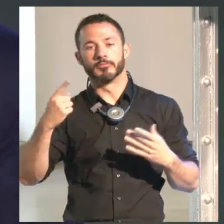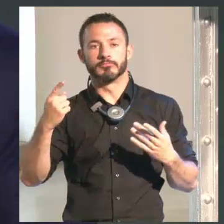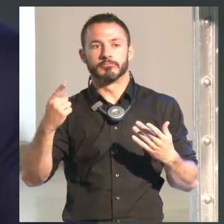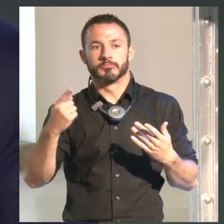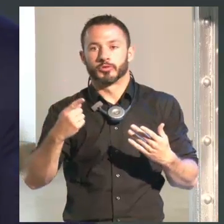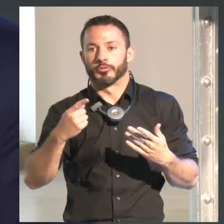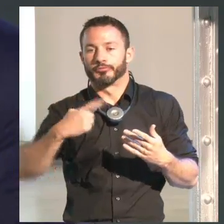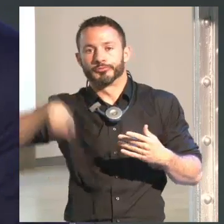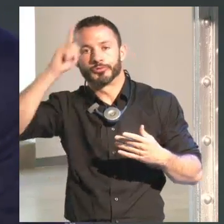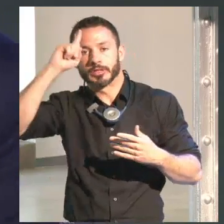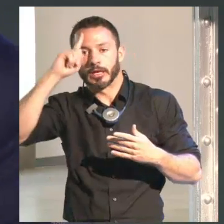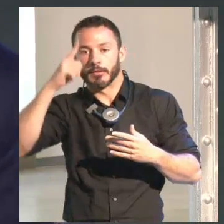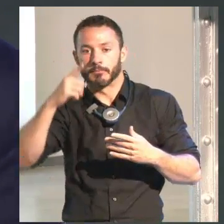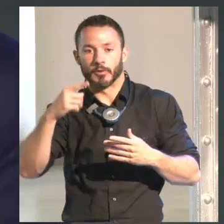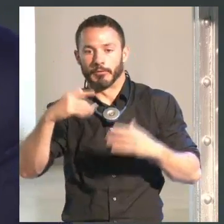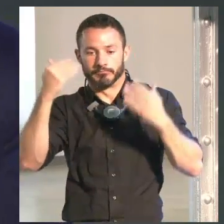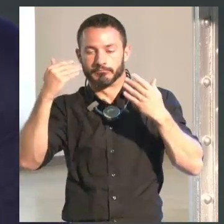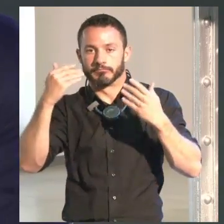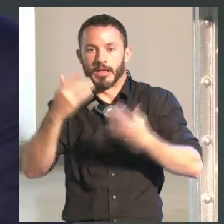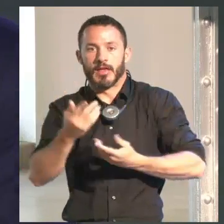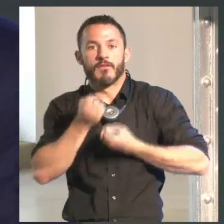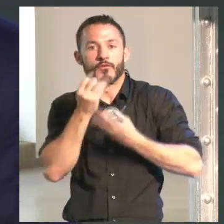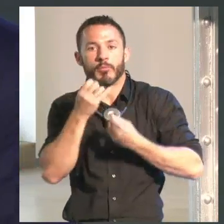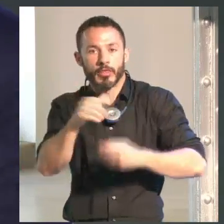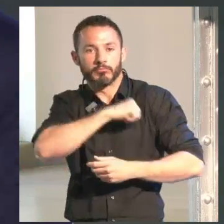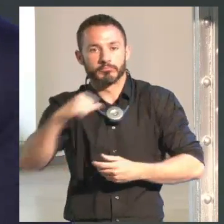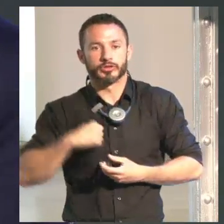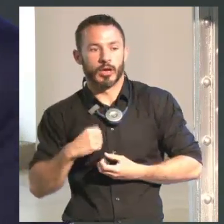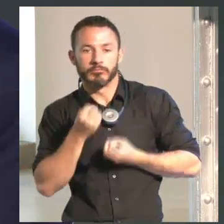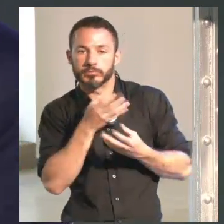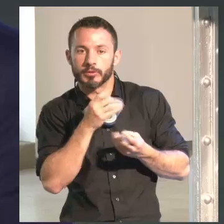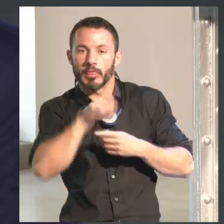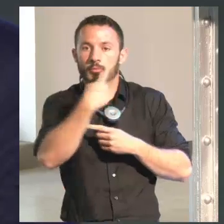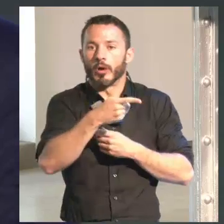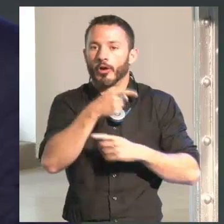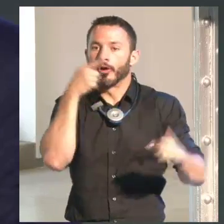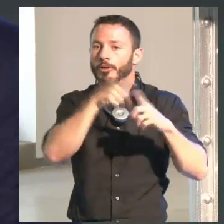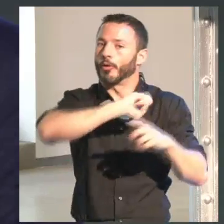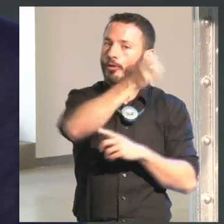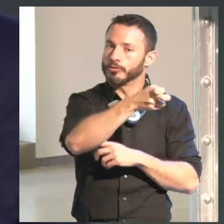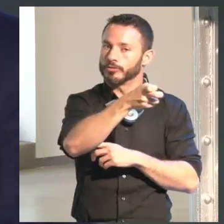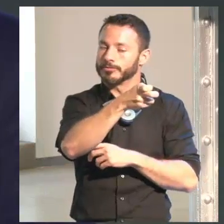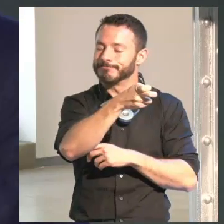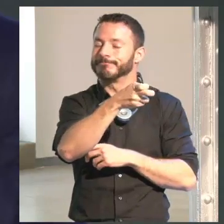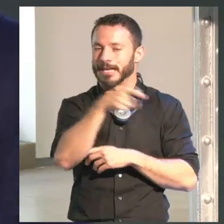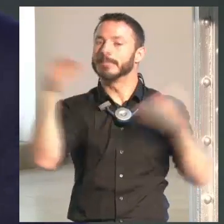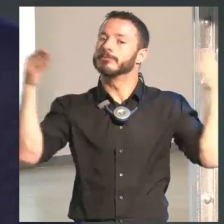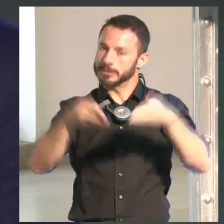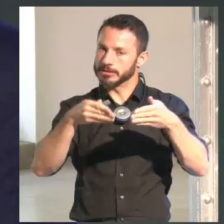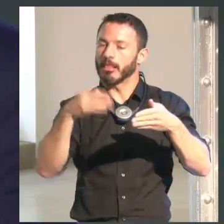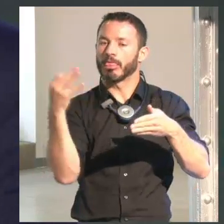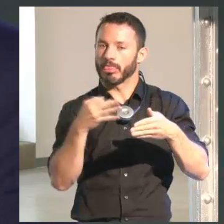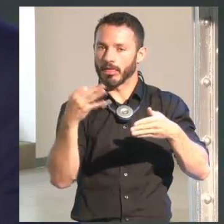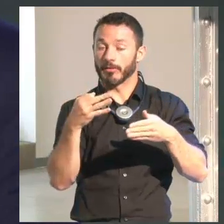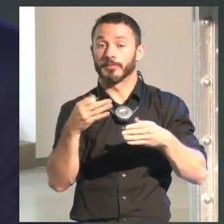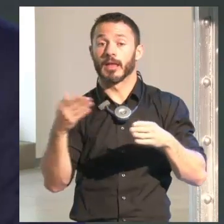toda esa información se está utilizando para otros fines, y esa conciencia es una de las cosas que podríamos abordar. Decía Carlos antes en